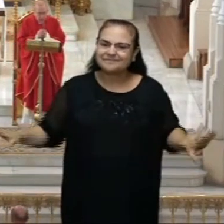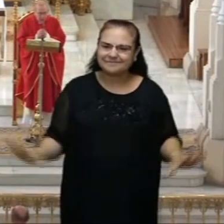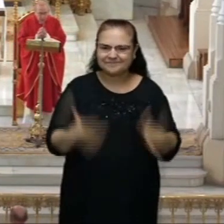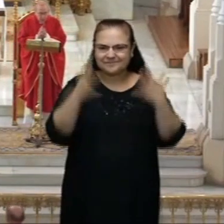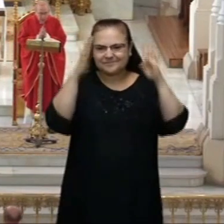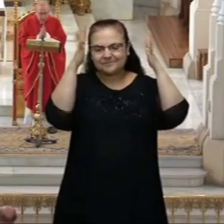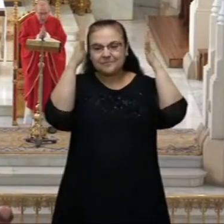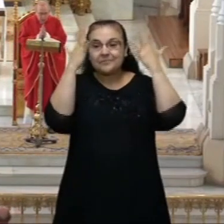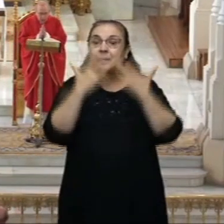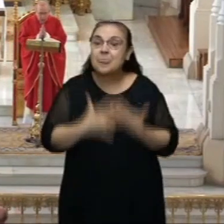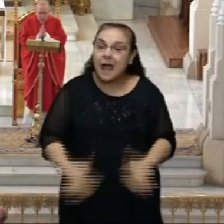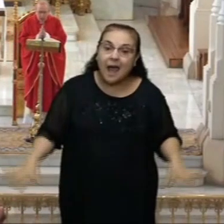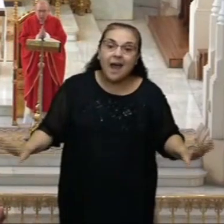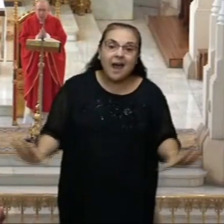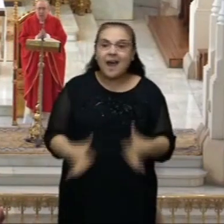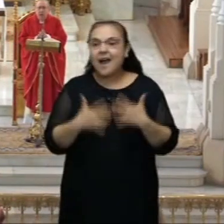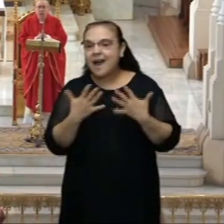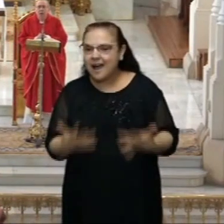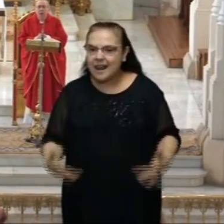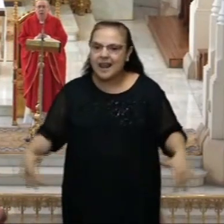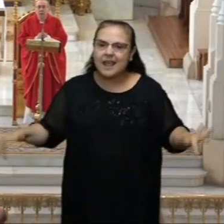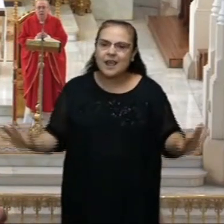Aleluya,